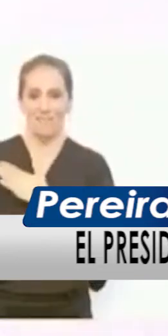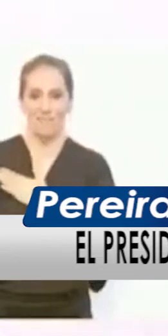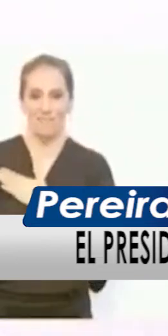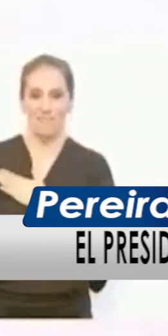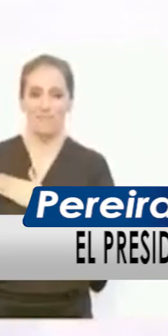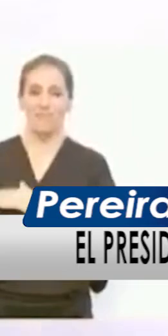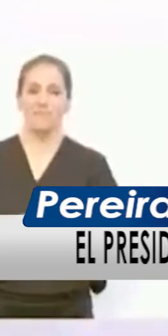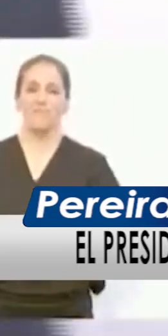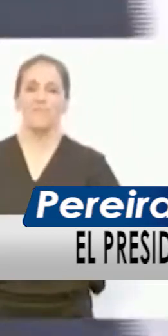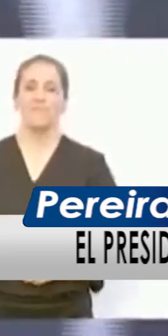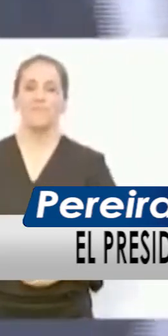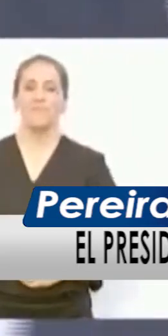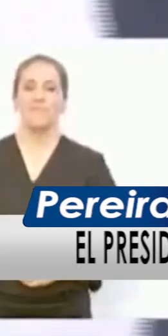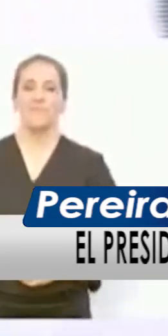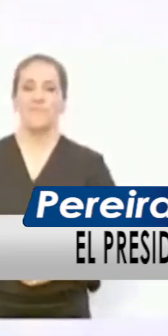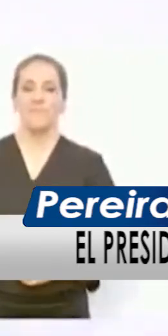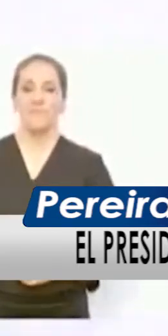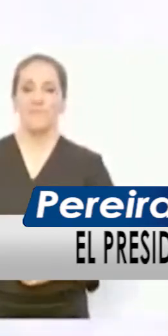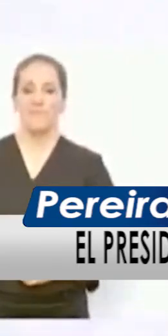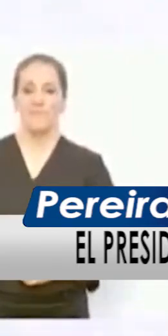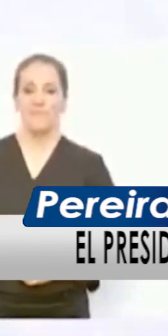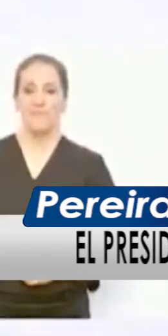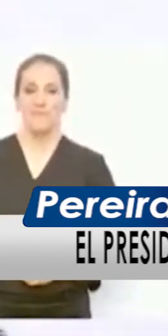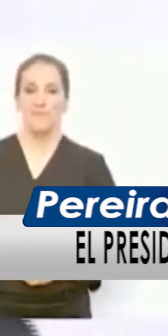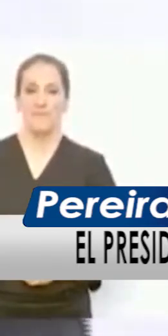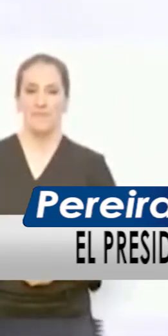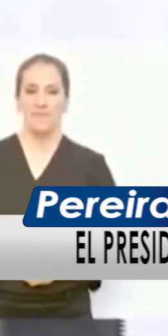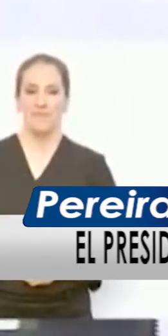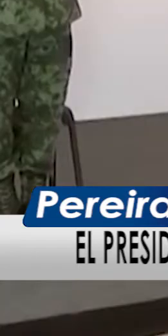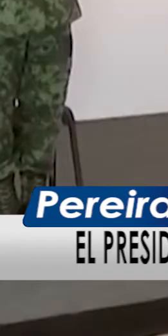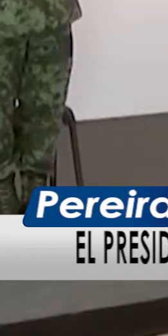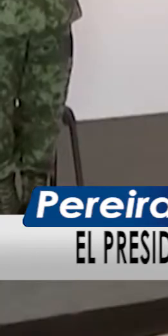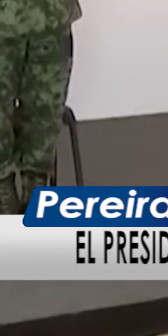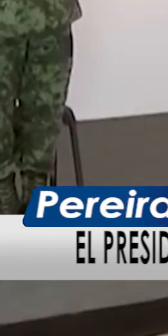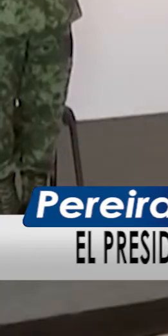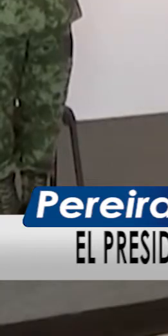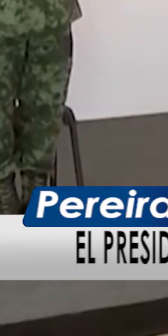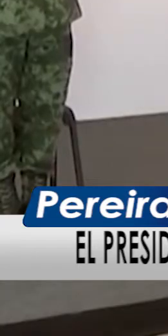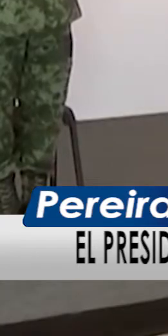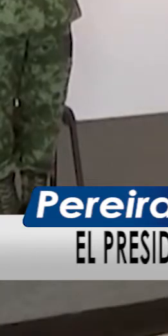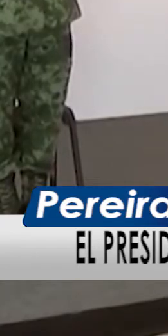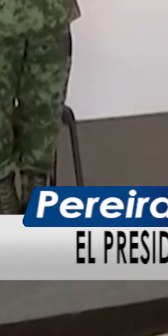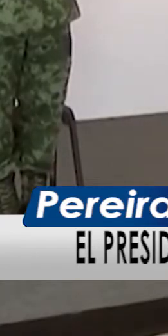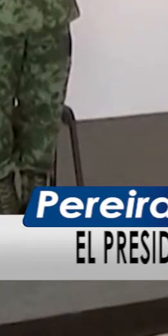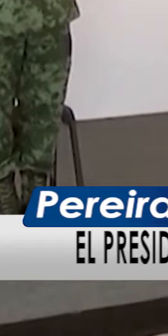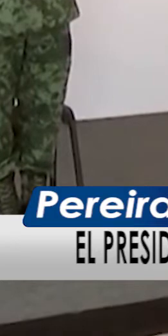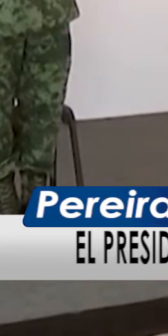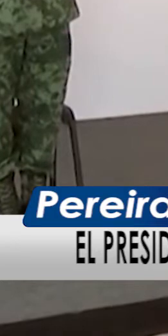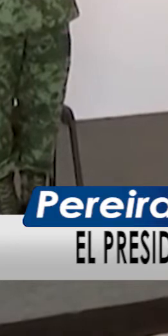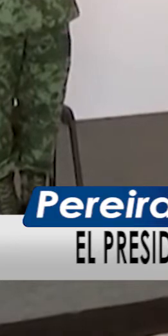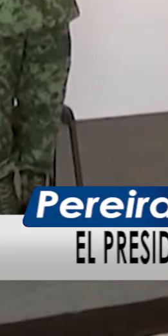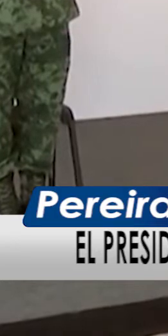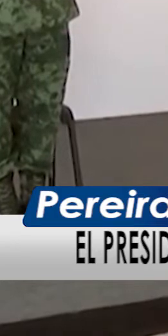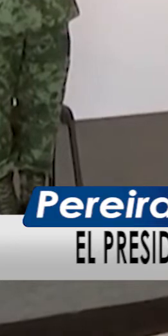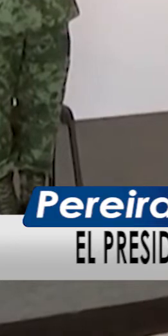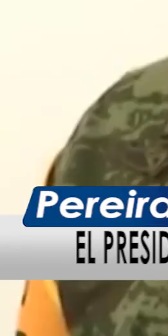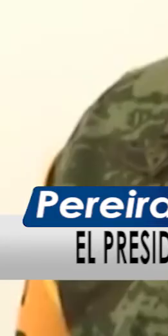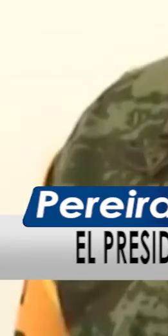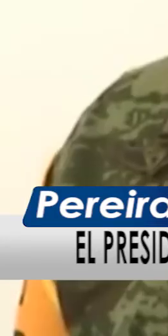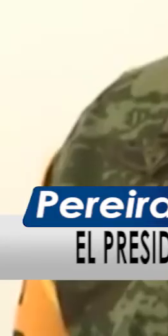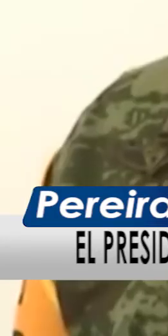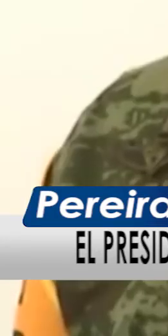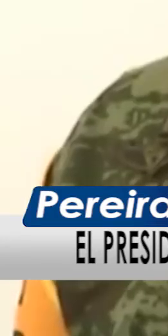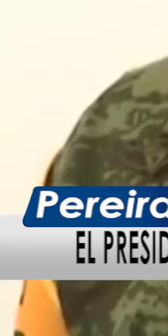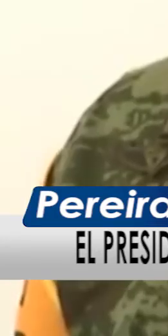miembros de su gabinete como el canciller marcelo ebrard con el que estuvo el viernes durante la llamada con el presidente de eeuu joe biden me dijo como la